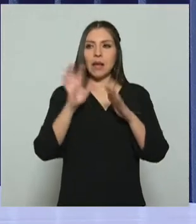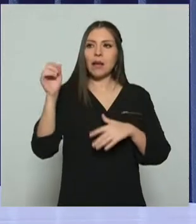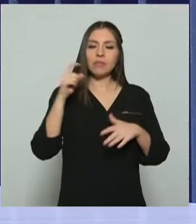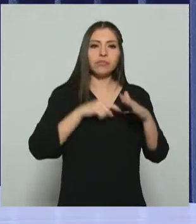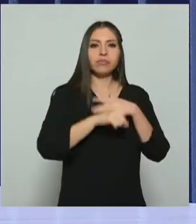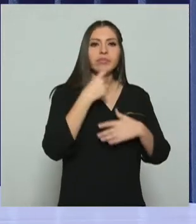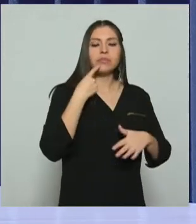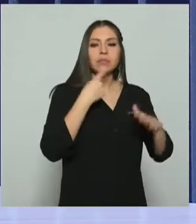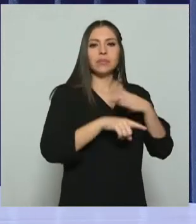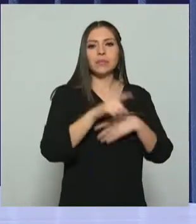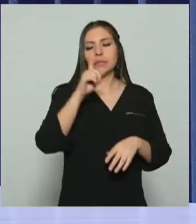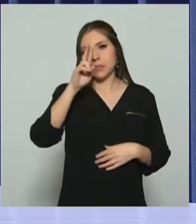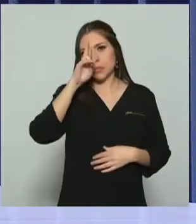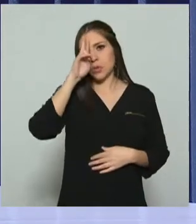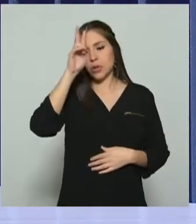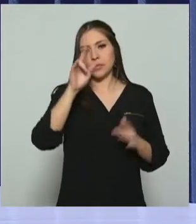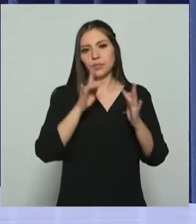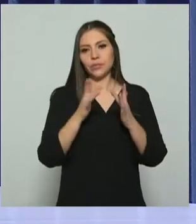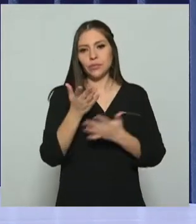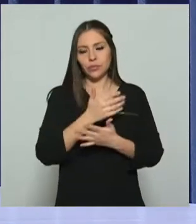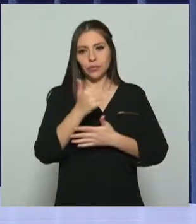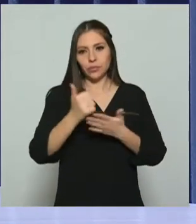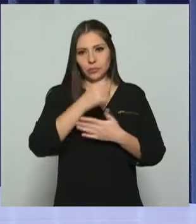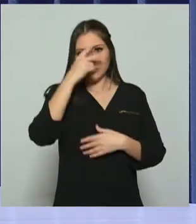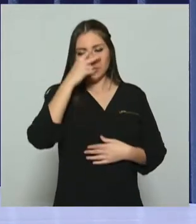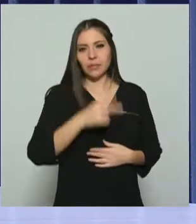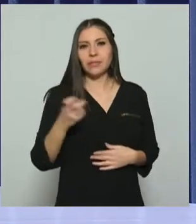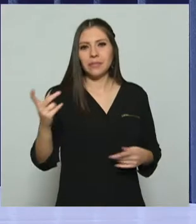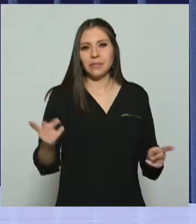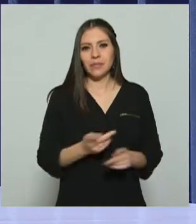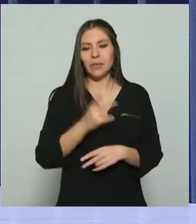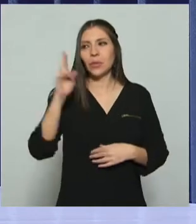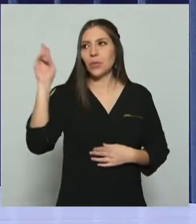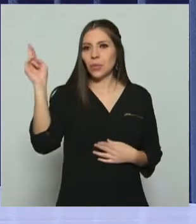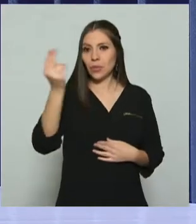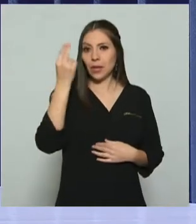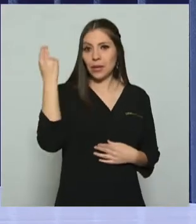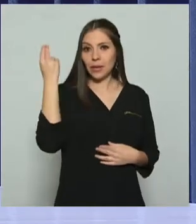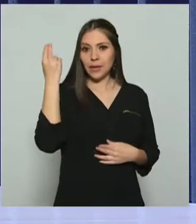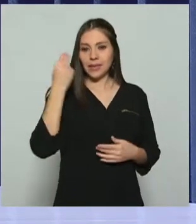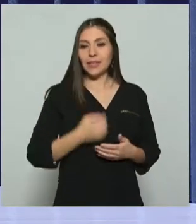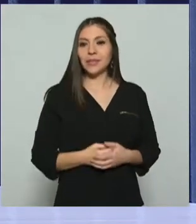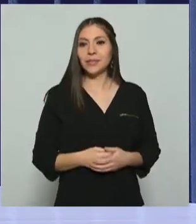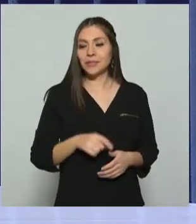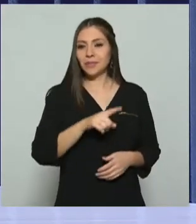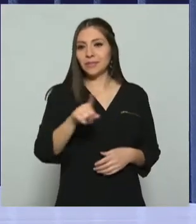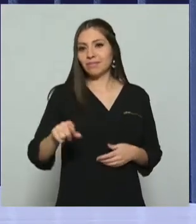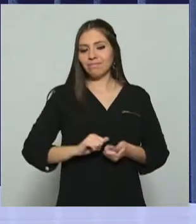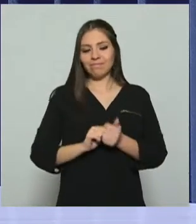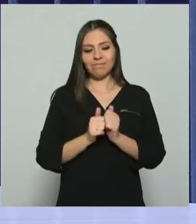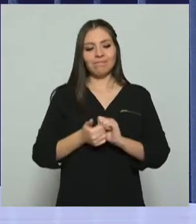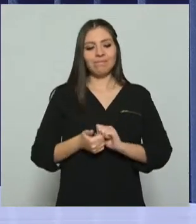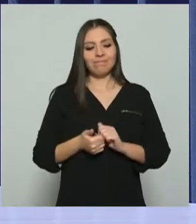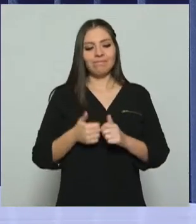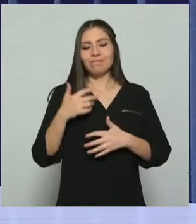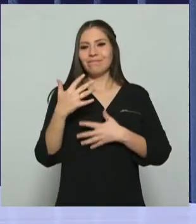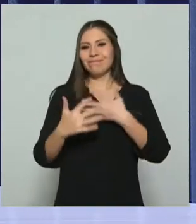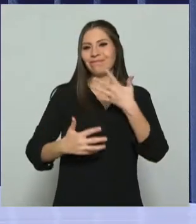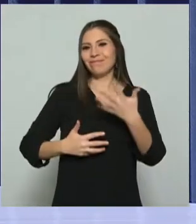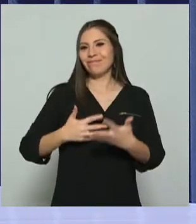Ciudad de México, un hecho que ocurrió en la Universidad Nacional Autónoma de México y que ha desatado una movilización estudiantil